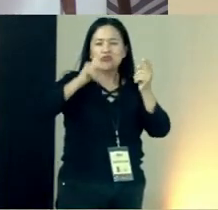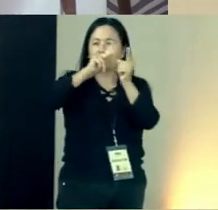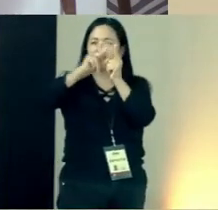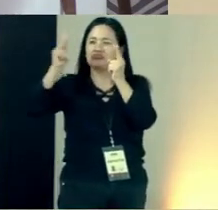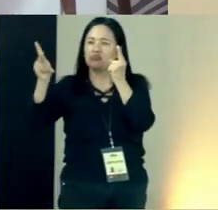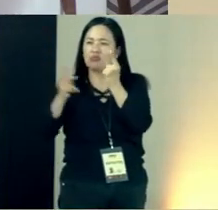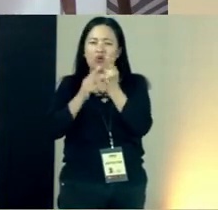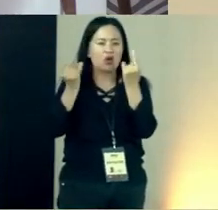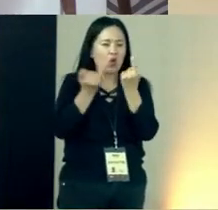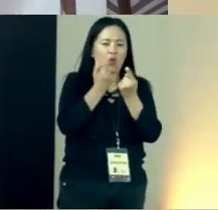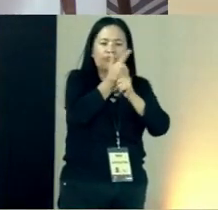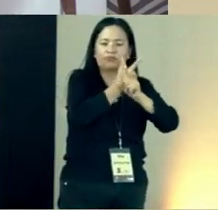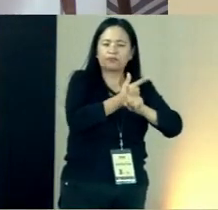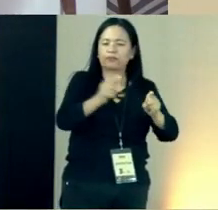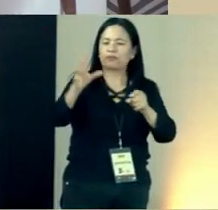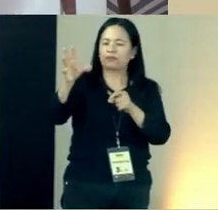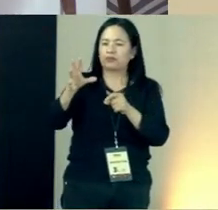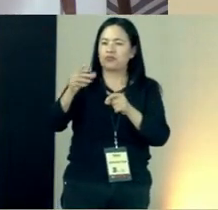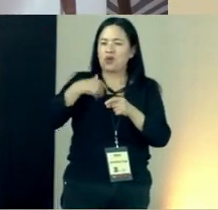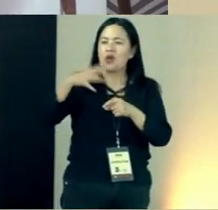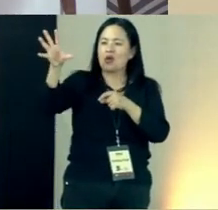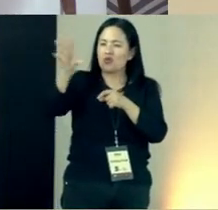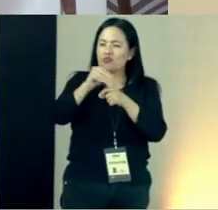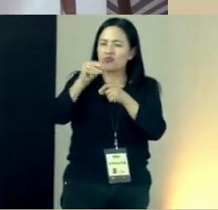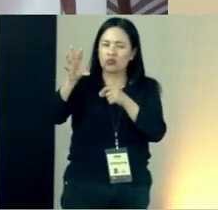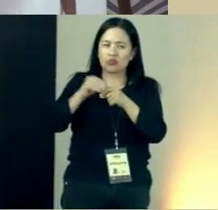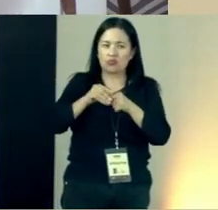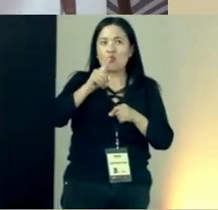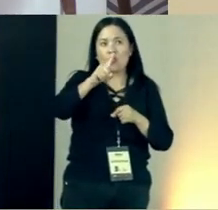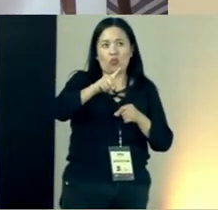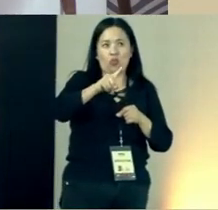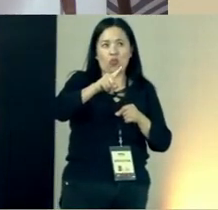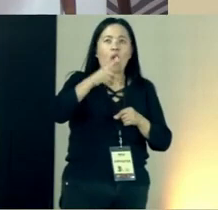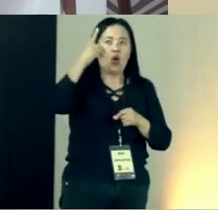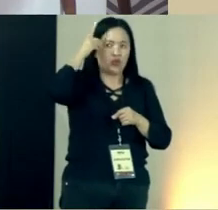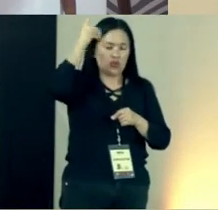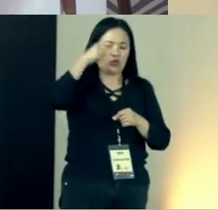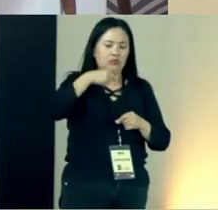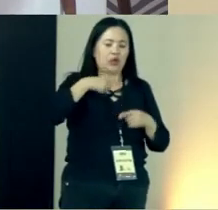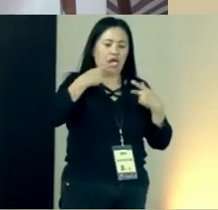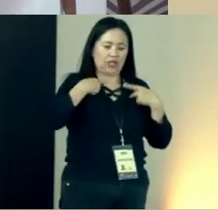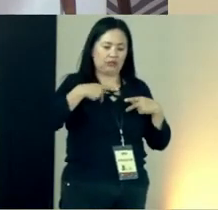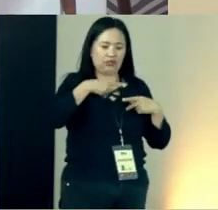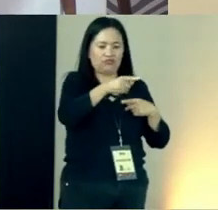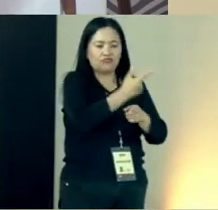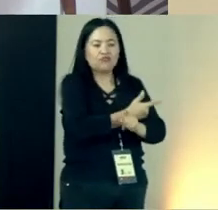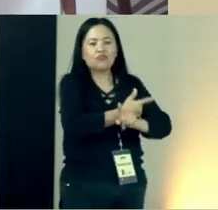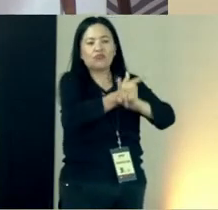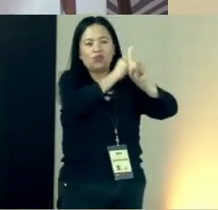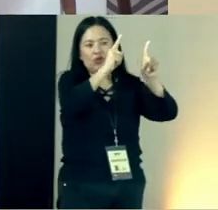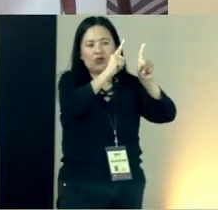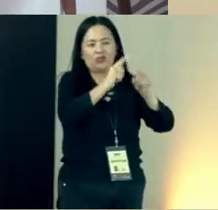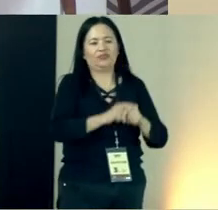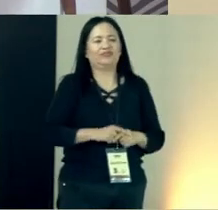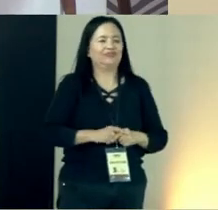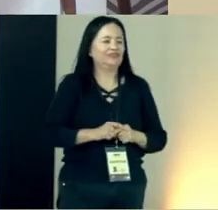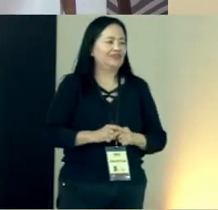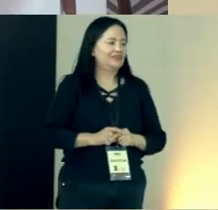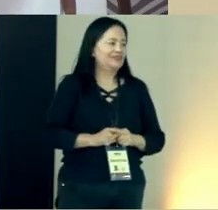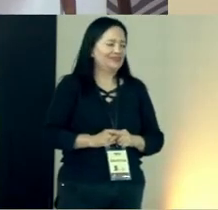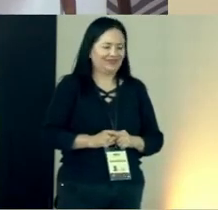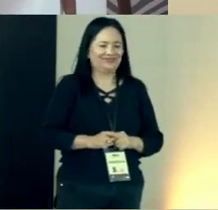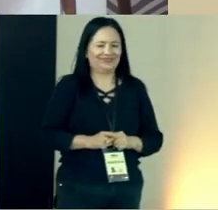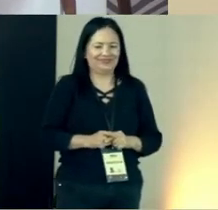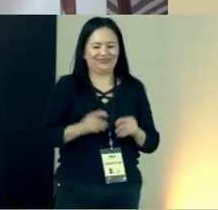ideas e imitar mi ejemplo. Finalmente, la libertad era un don de Dios que los hombres no podían robar sin pecado. Bueno. Ay,